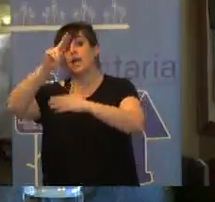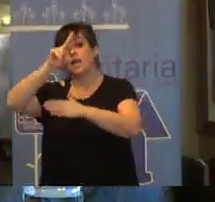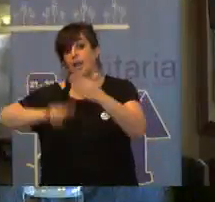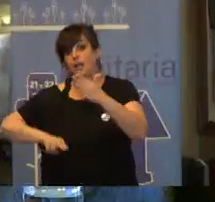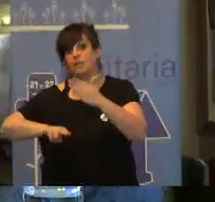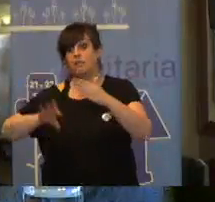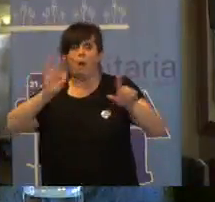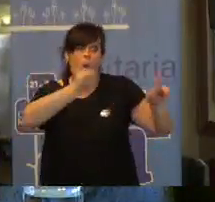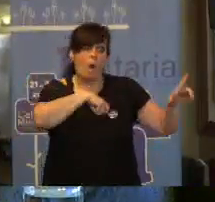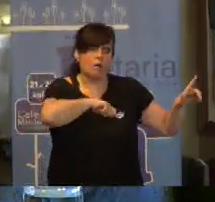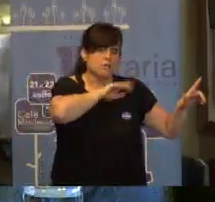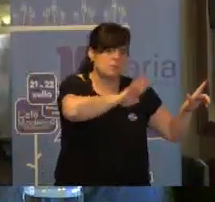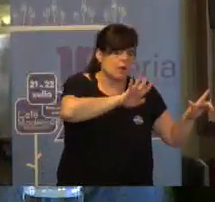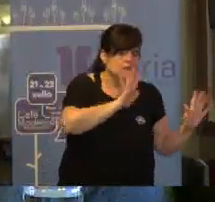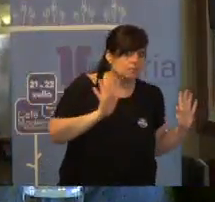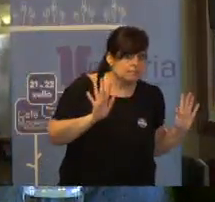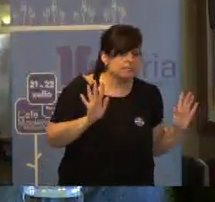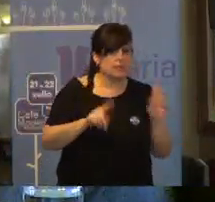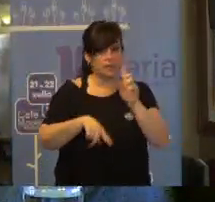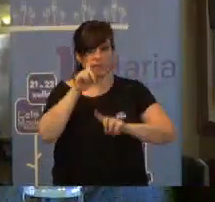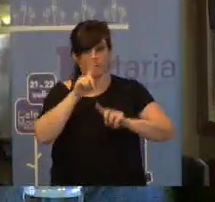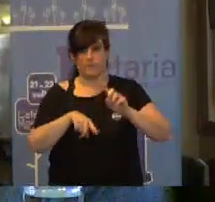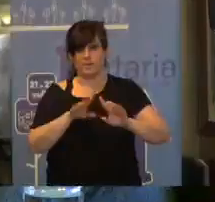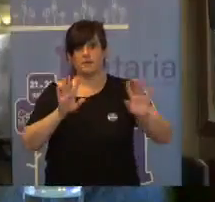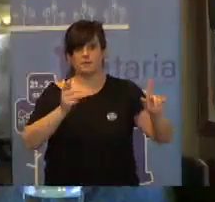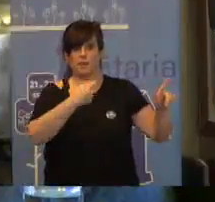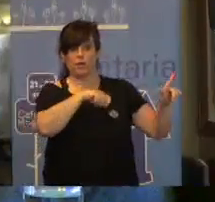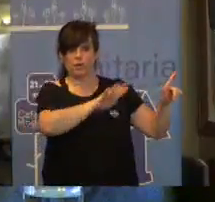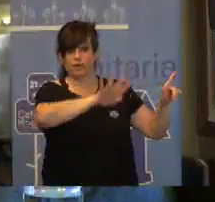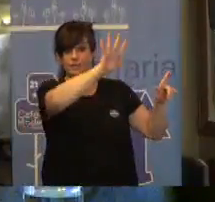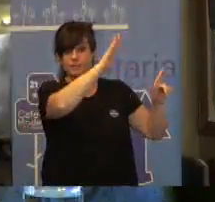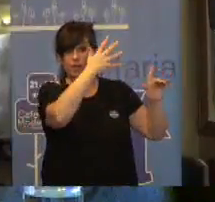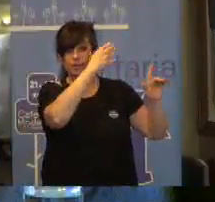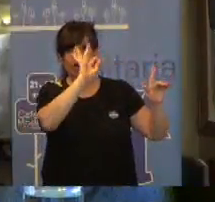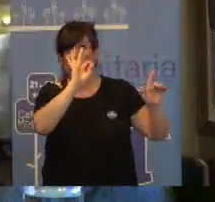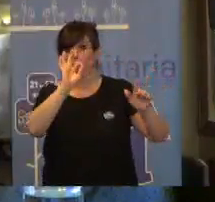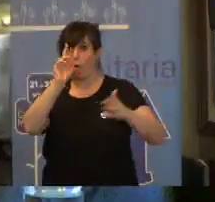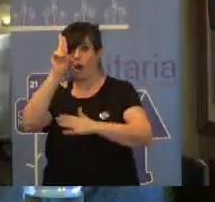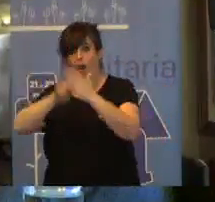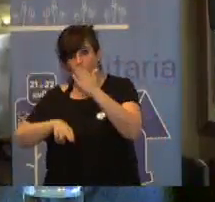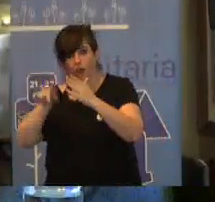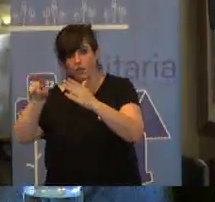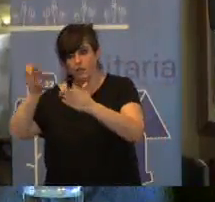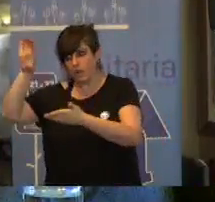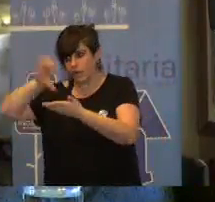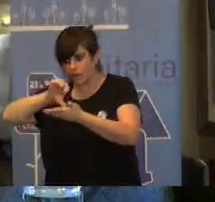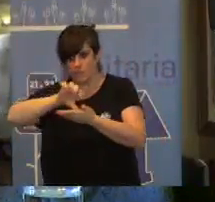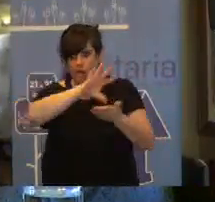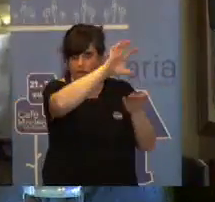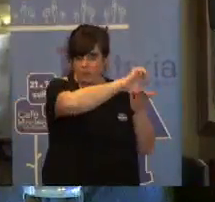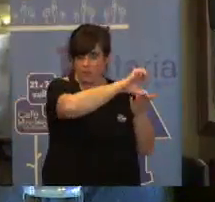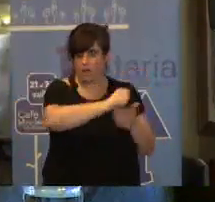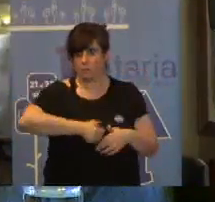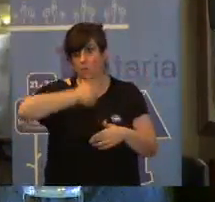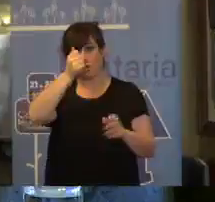a nivel estatal, pero eso non significa que o nivel estatal ou o nivel autonómico sexa máis central que o nivel local,